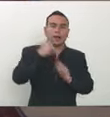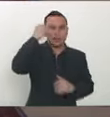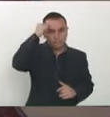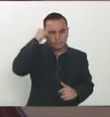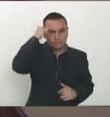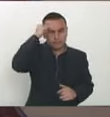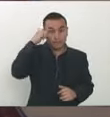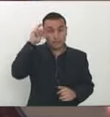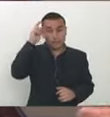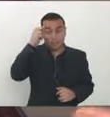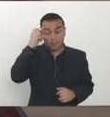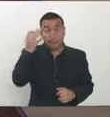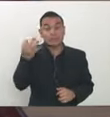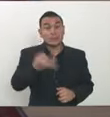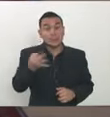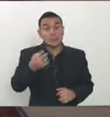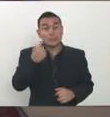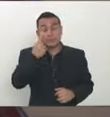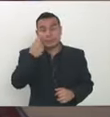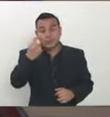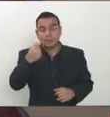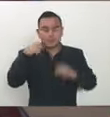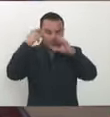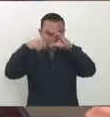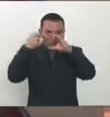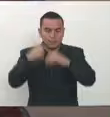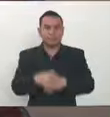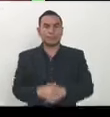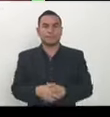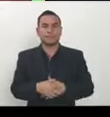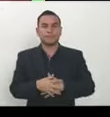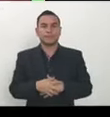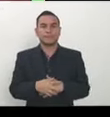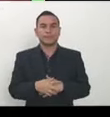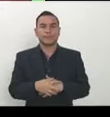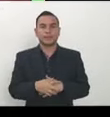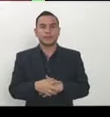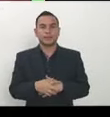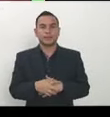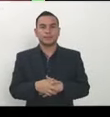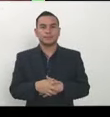no están dando abasto. Así, por favor, si me pueden poner ese video.